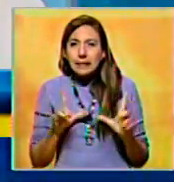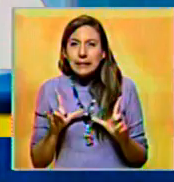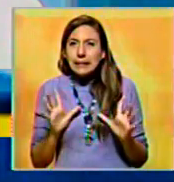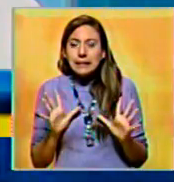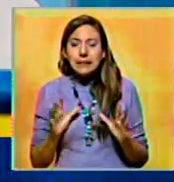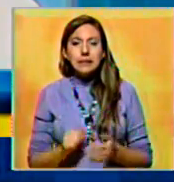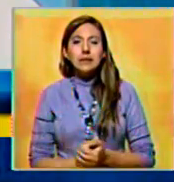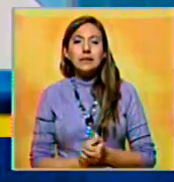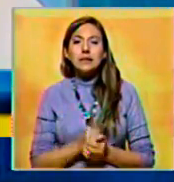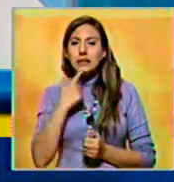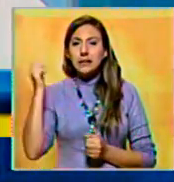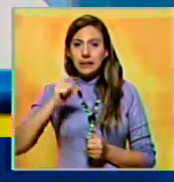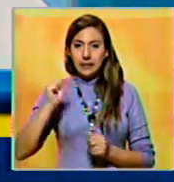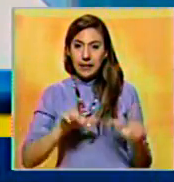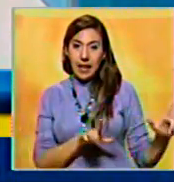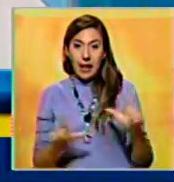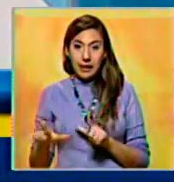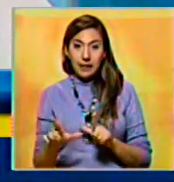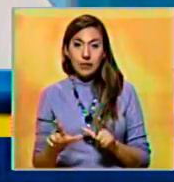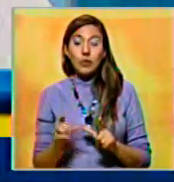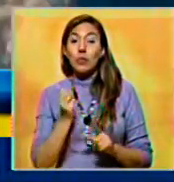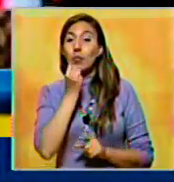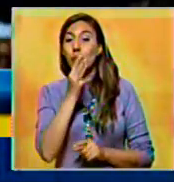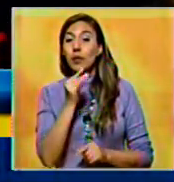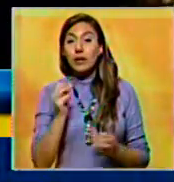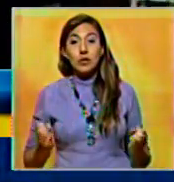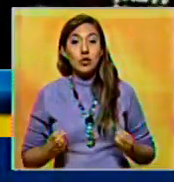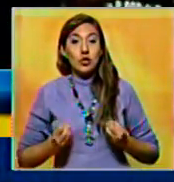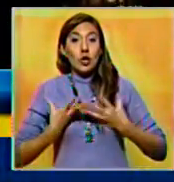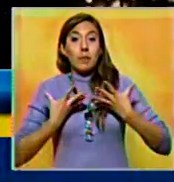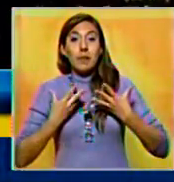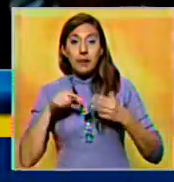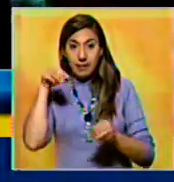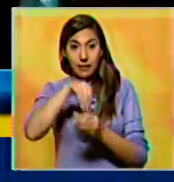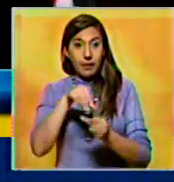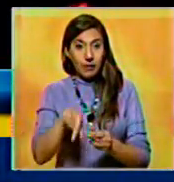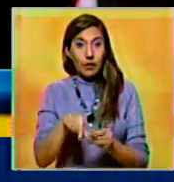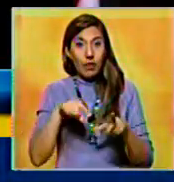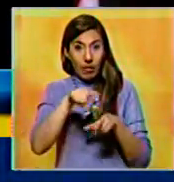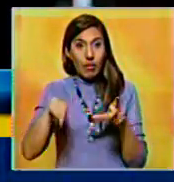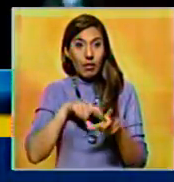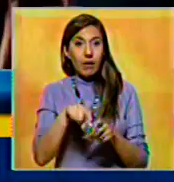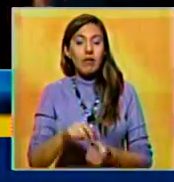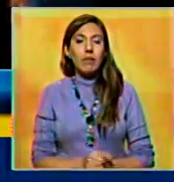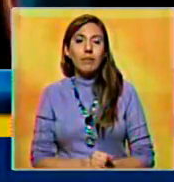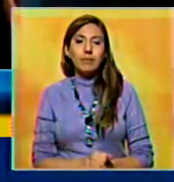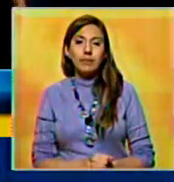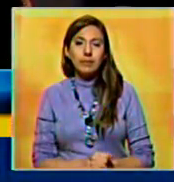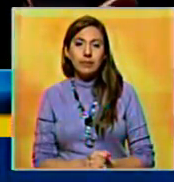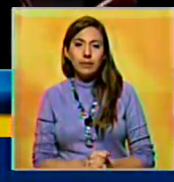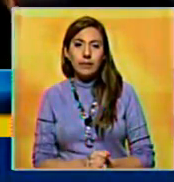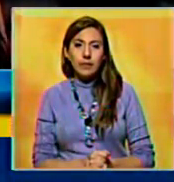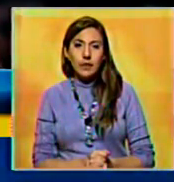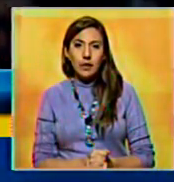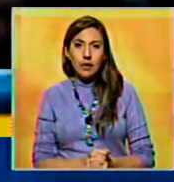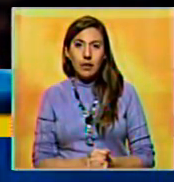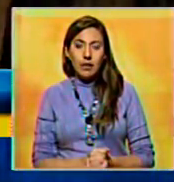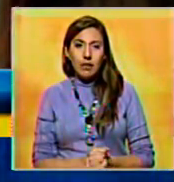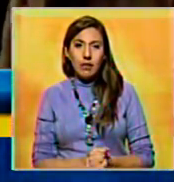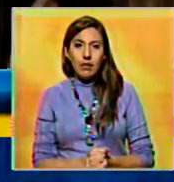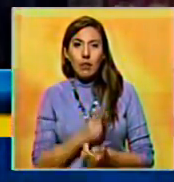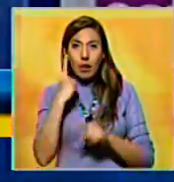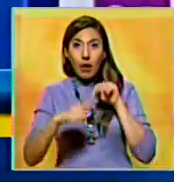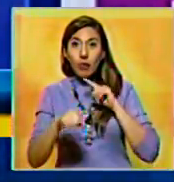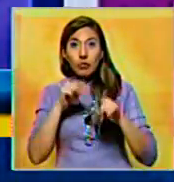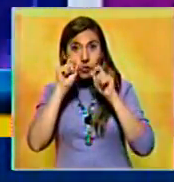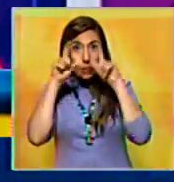listo, hay una buena sorpresa dentro del disco. Viene algo bien chévere para el último trimestre de este año con